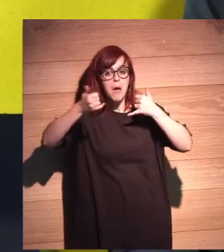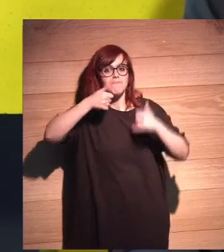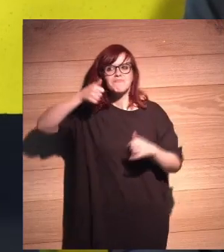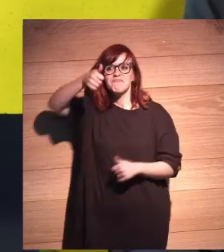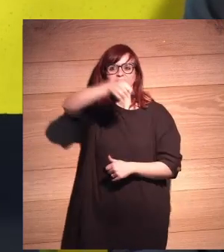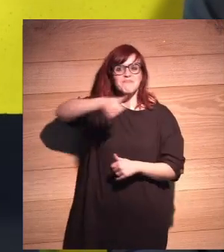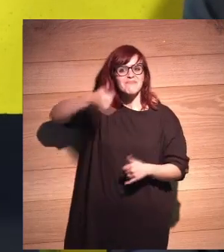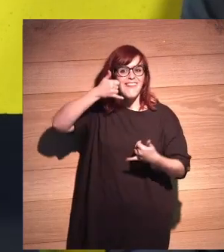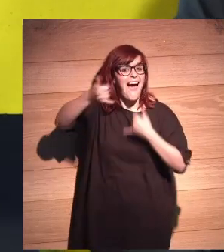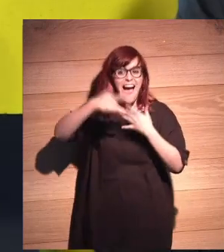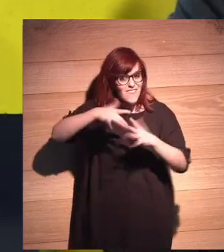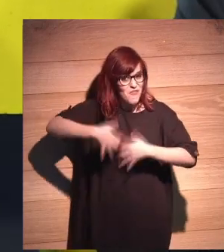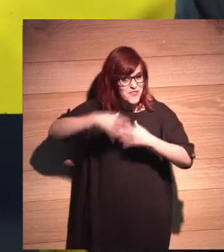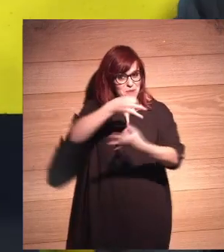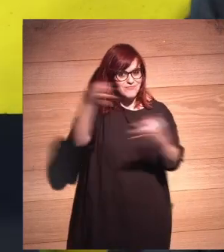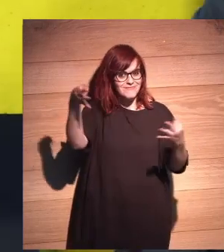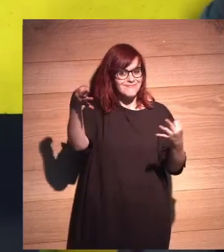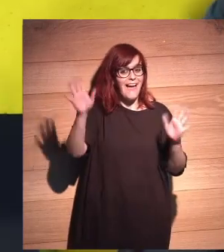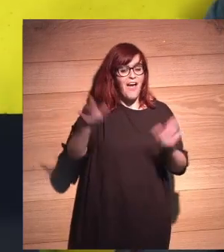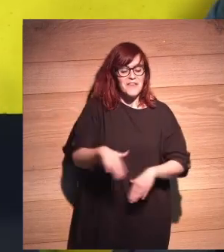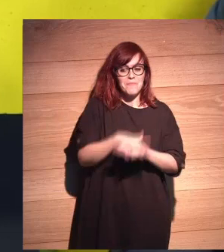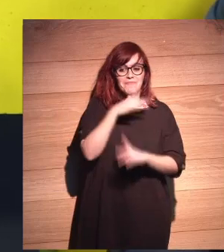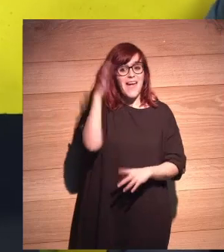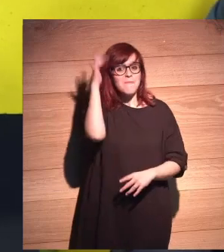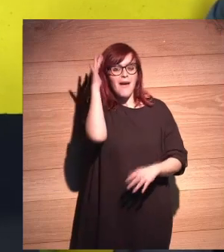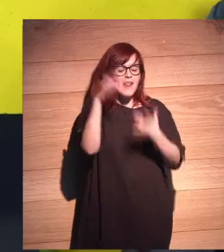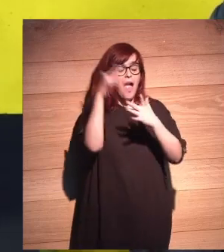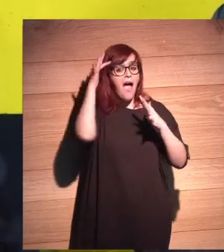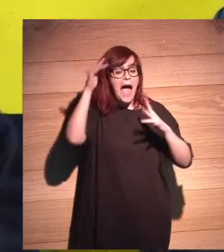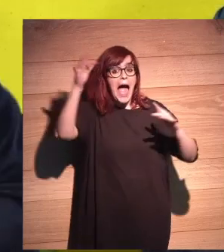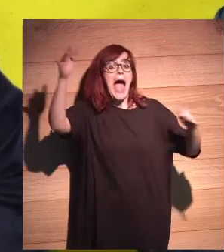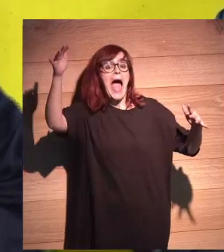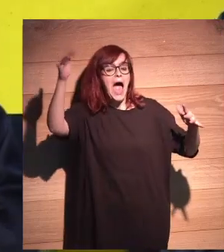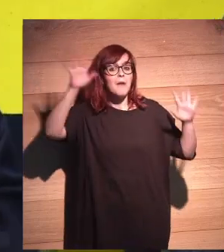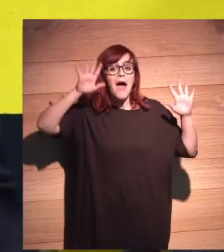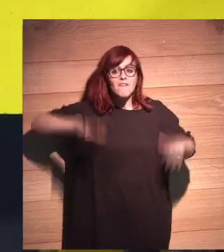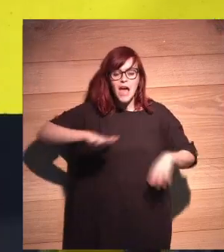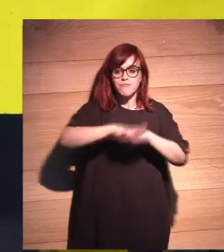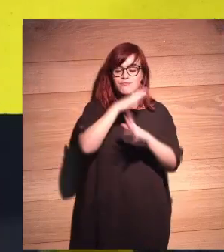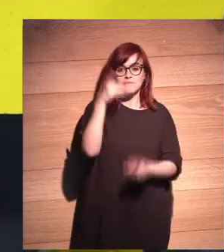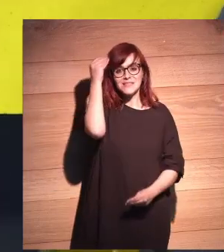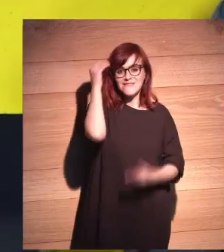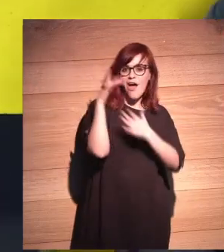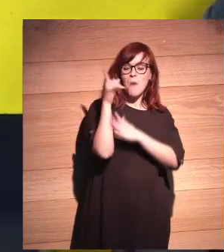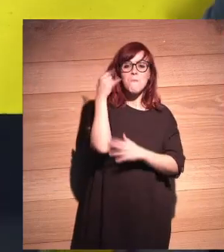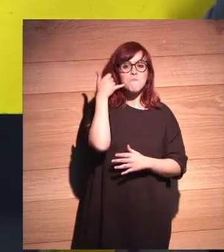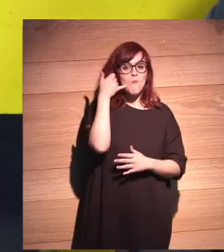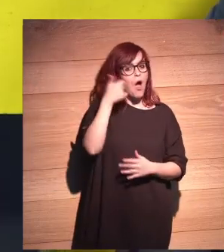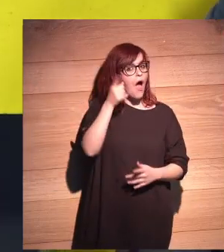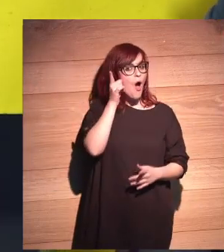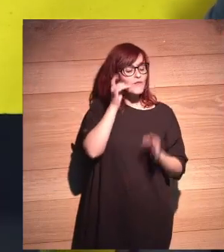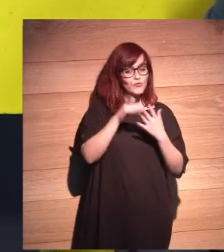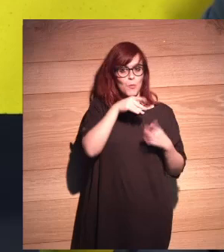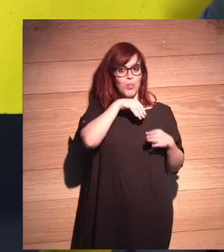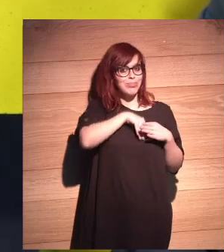mete en una cabina. Hemos sido capaces de imaginar cosas, pero no hemos imaginado que llevaríamos un teléfono espectacular todos en